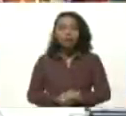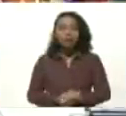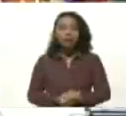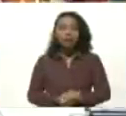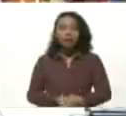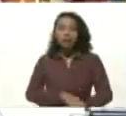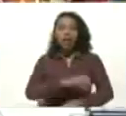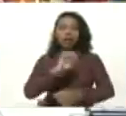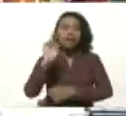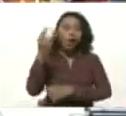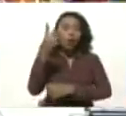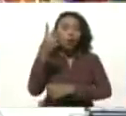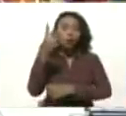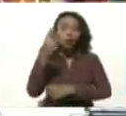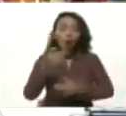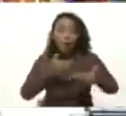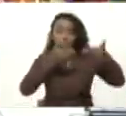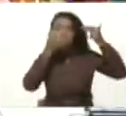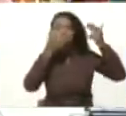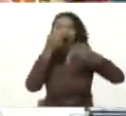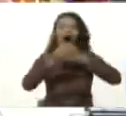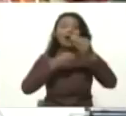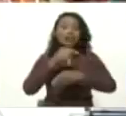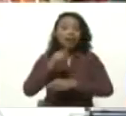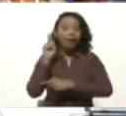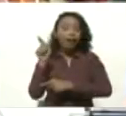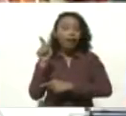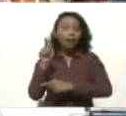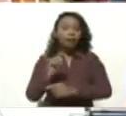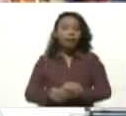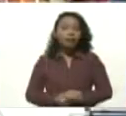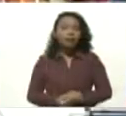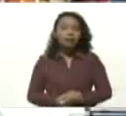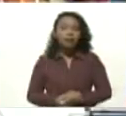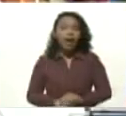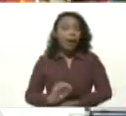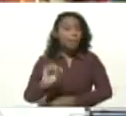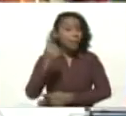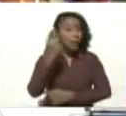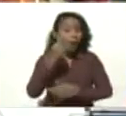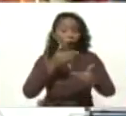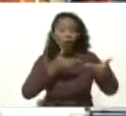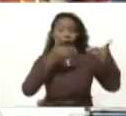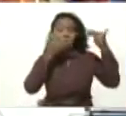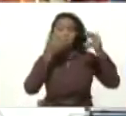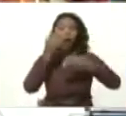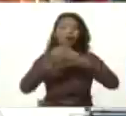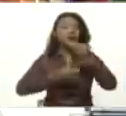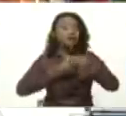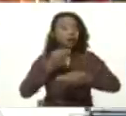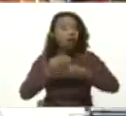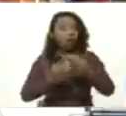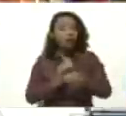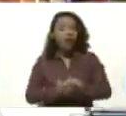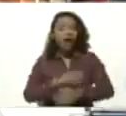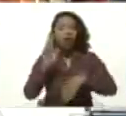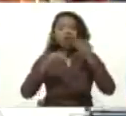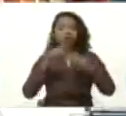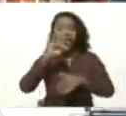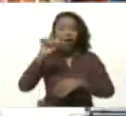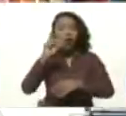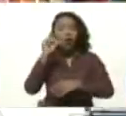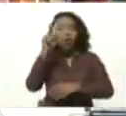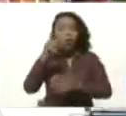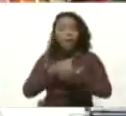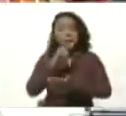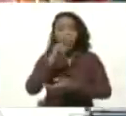Es el segundo secuestro que hacen de él. El primer secuestro lo hicieron el 12 de junio de